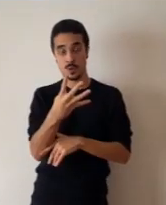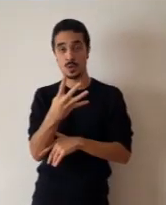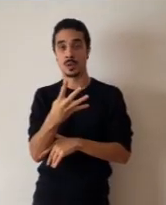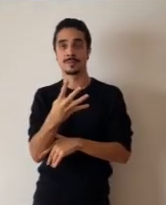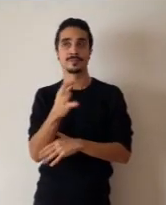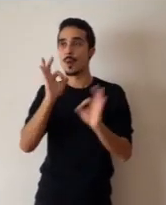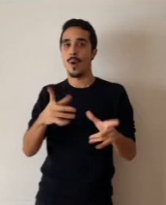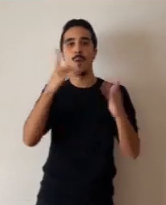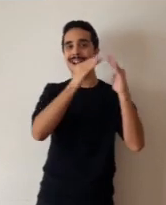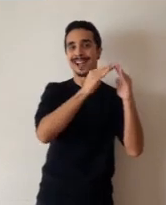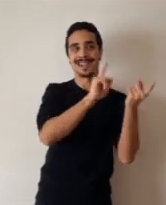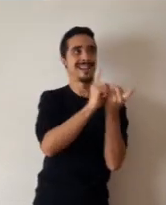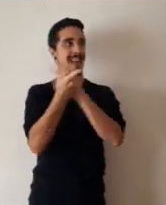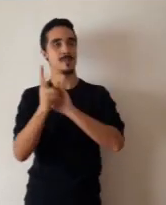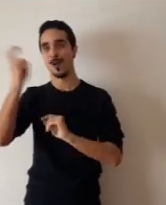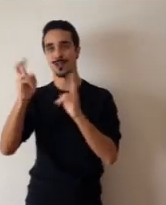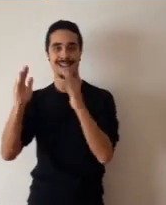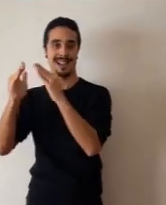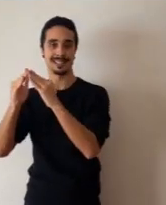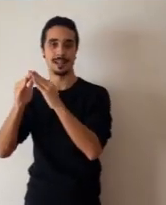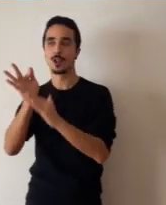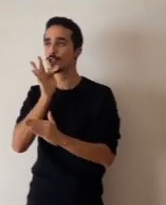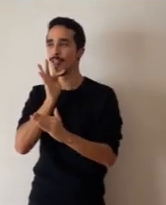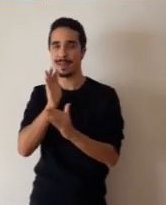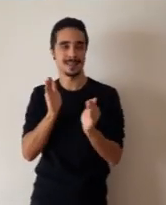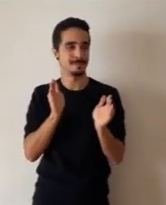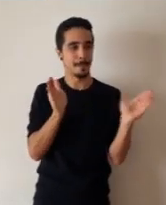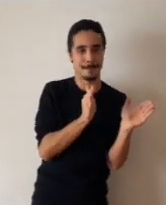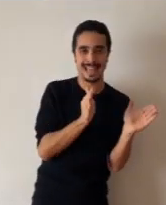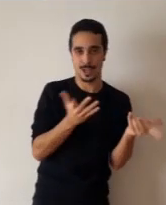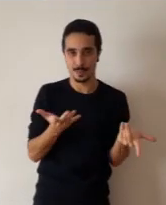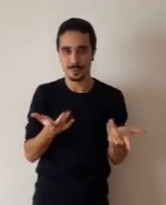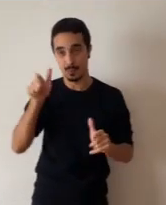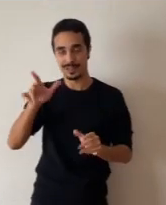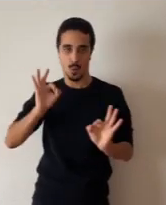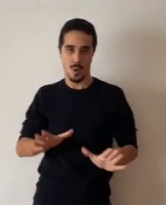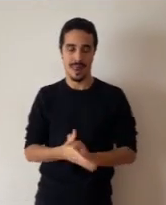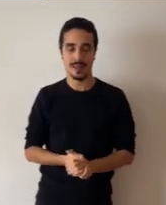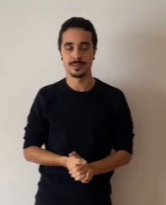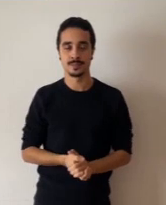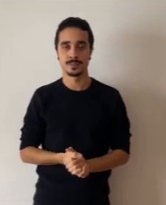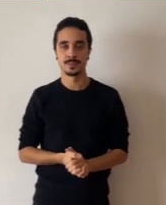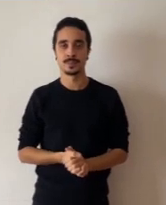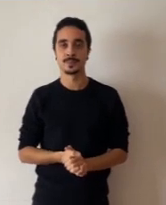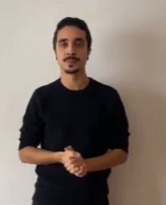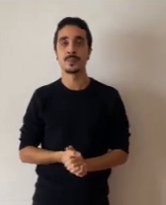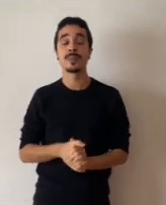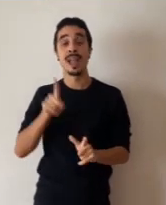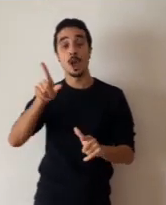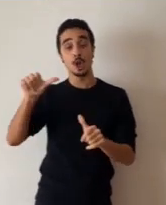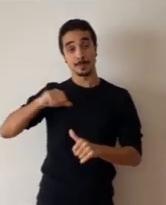y, bueno, como pasa con todo, como cuando te cambias de casa a una casa más grande, que al final también te sigue quedando pequeña, pues es lo mismo que nos está pasando a